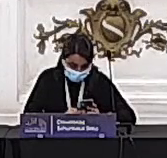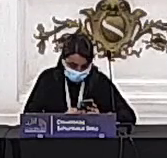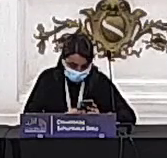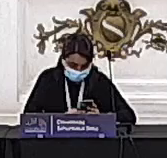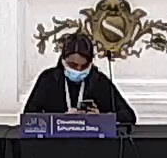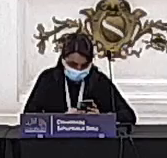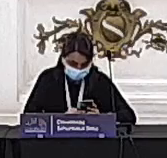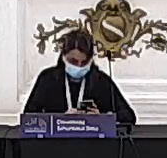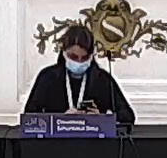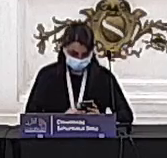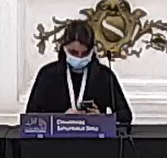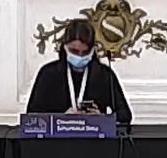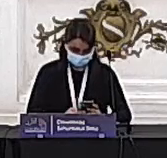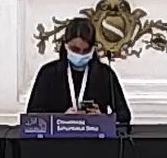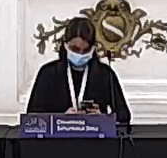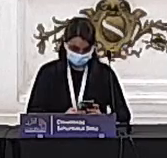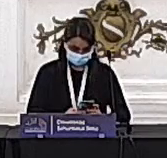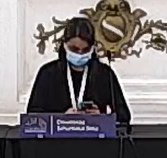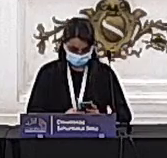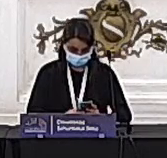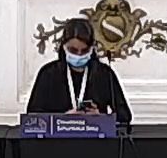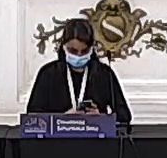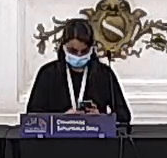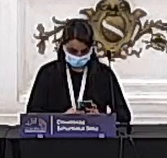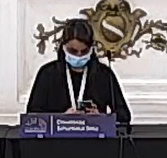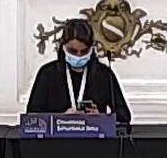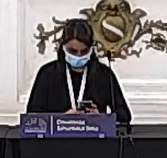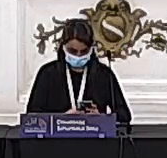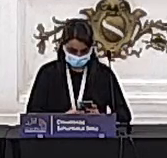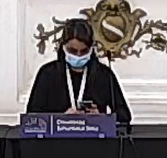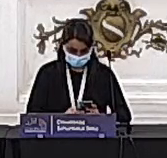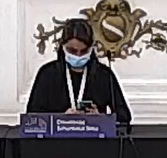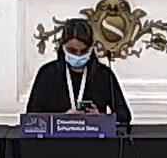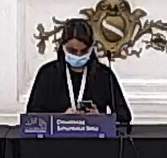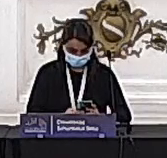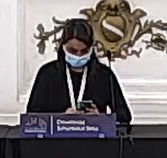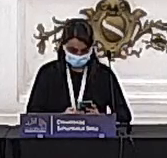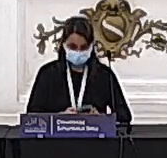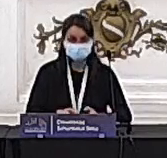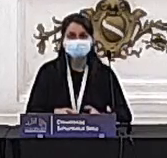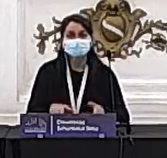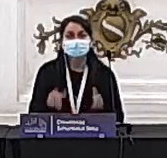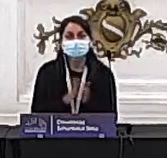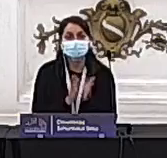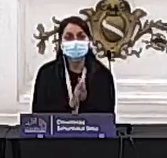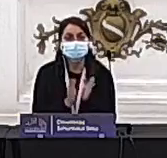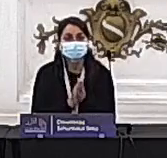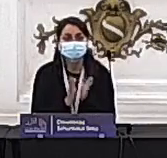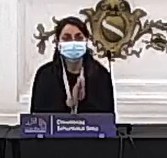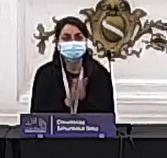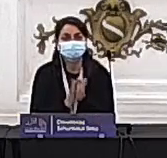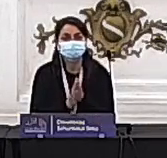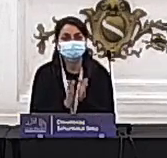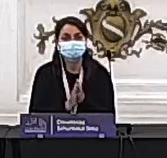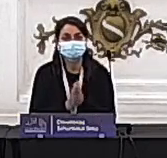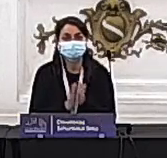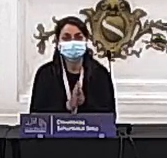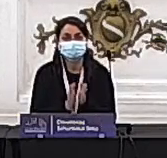pues Jimena, muchas gracias por su participación.